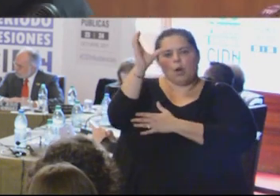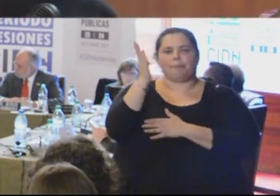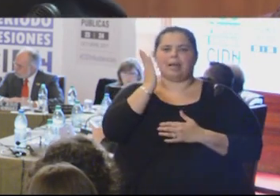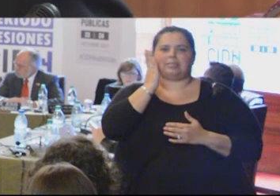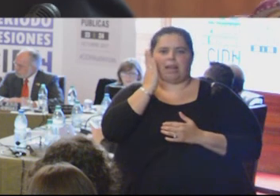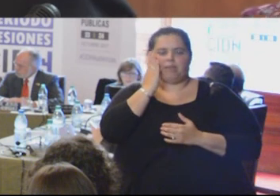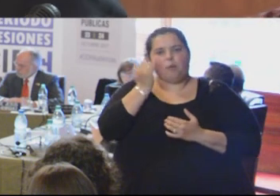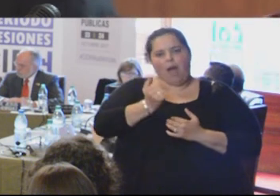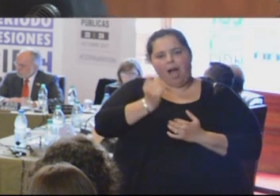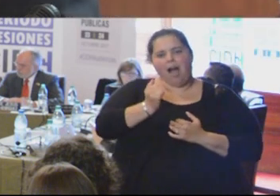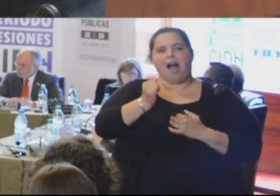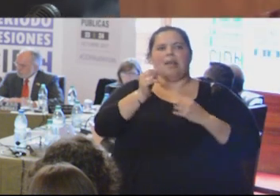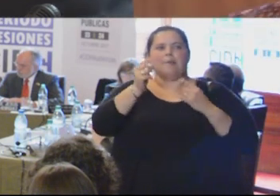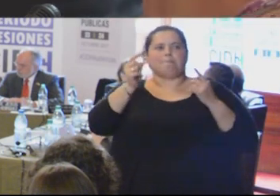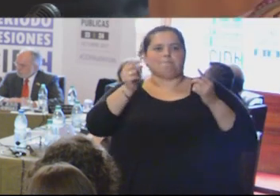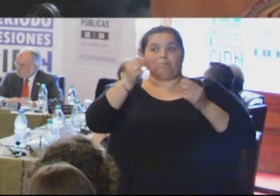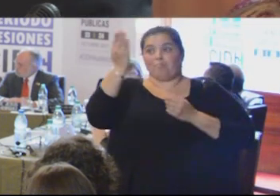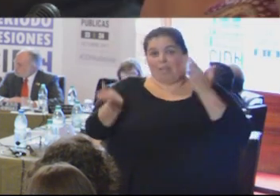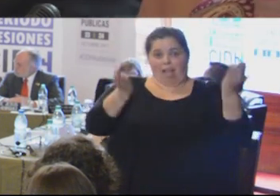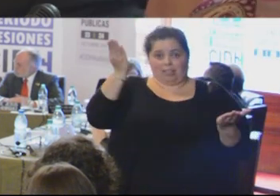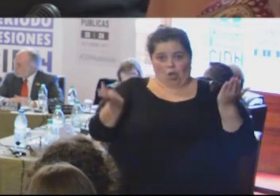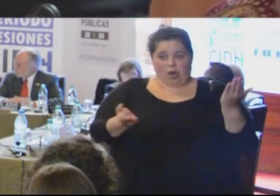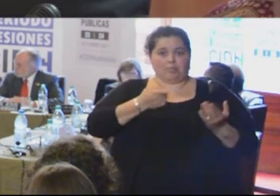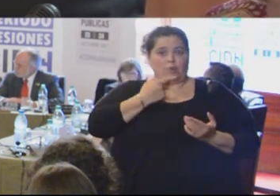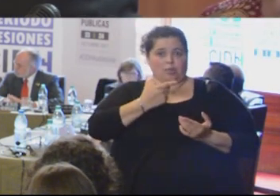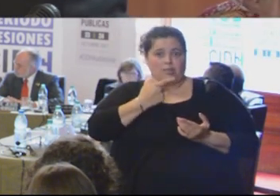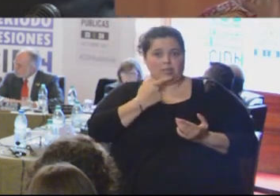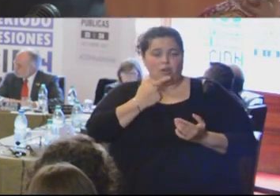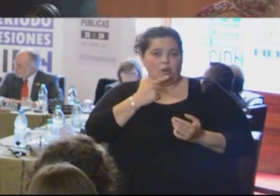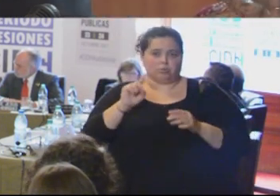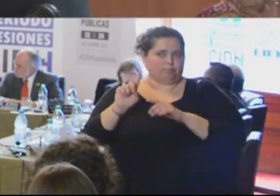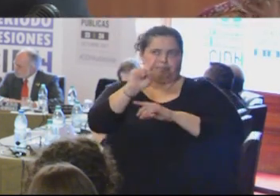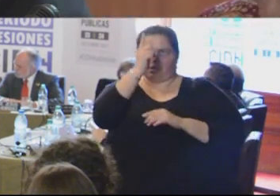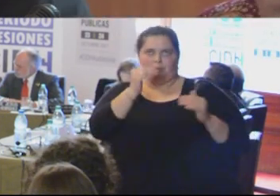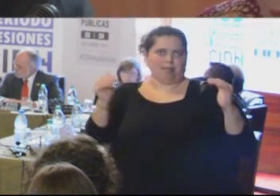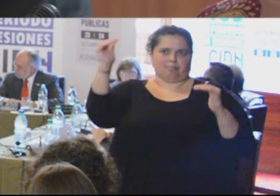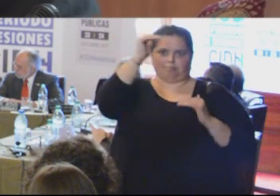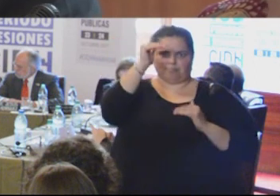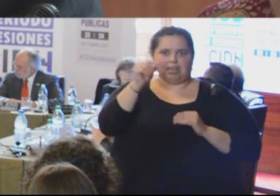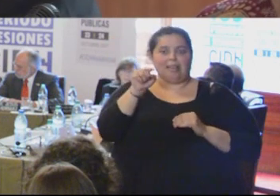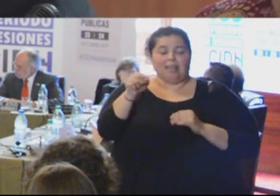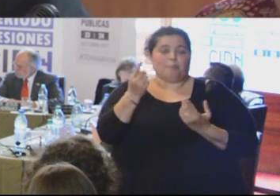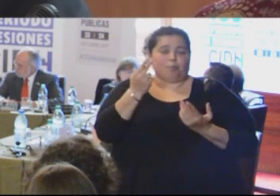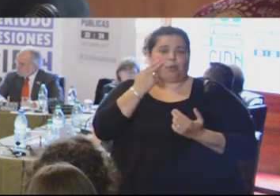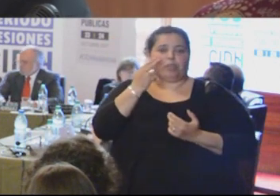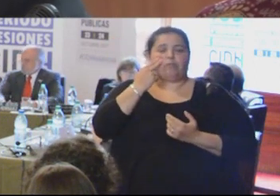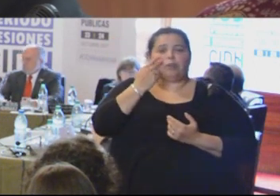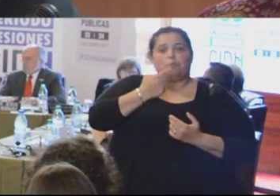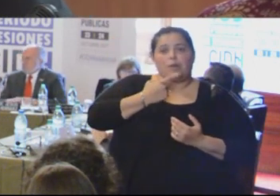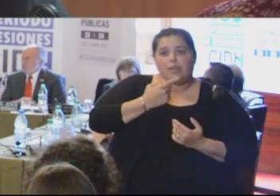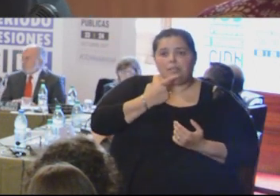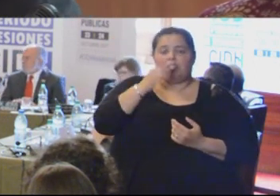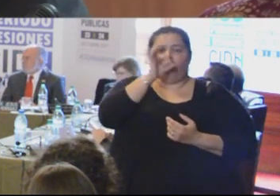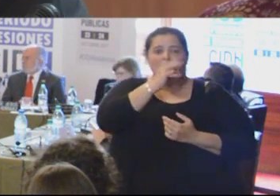hay actores políticos de primer grado y por razones políticas intereses han